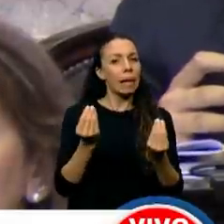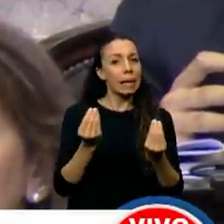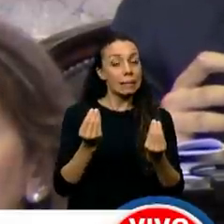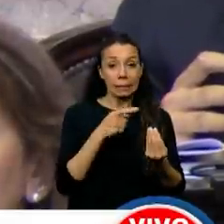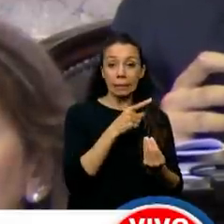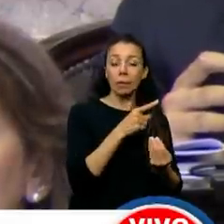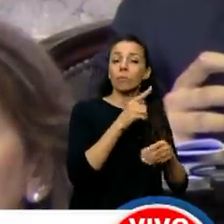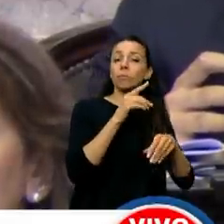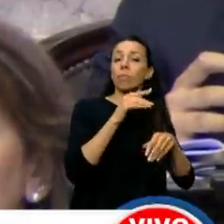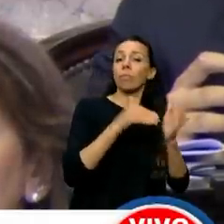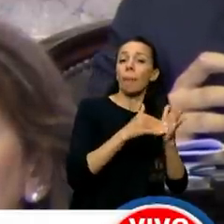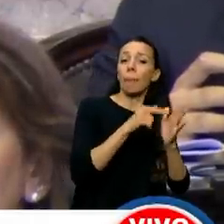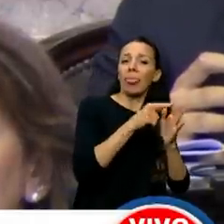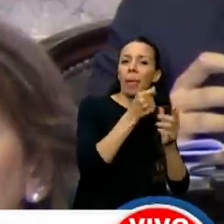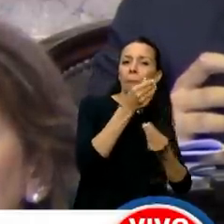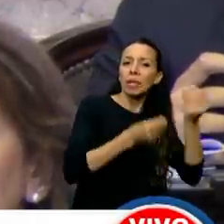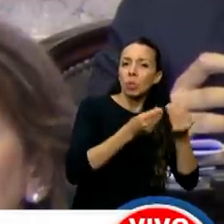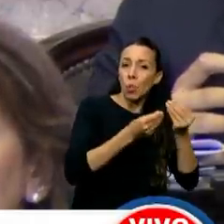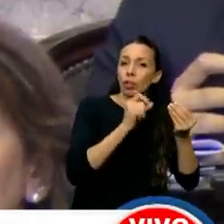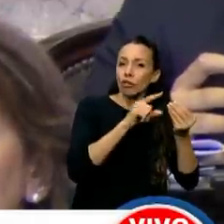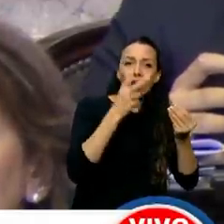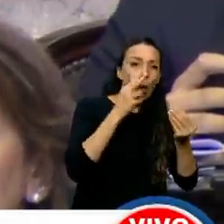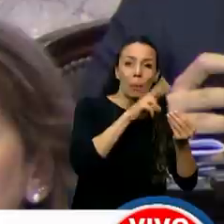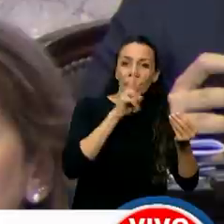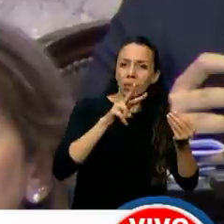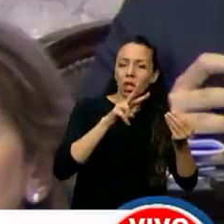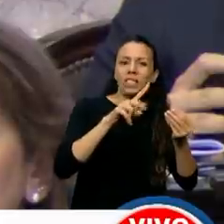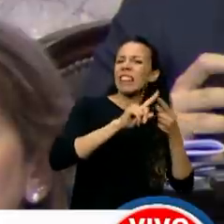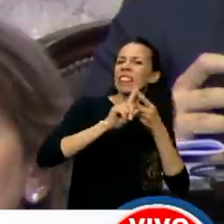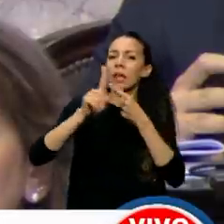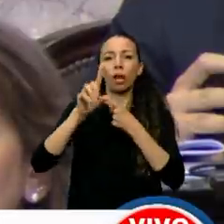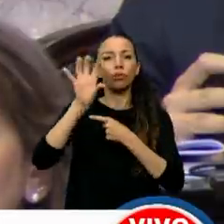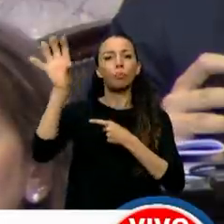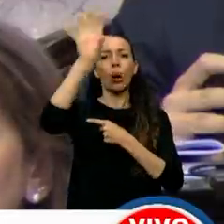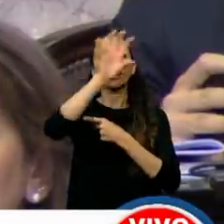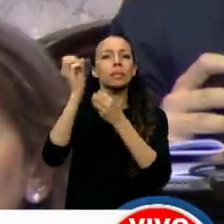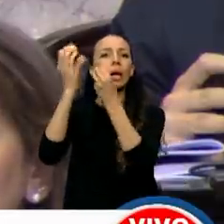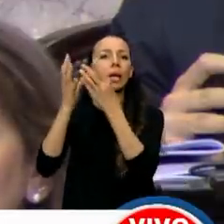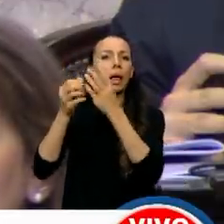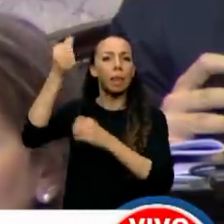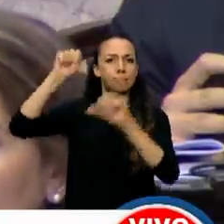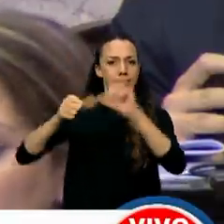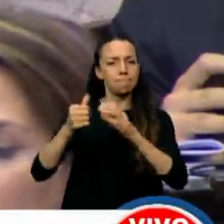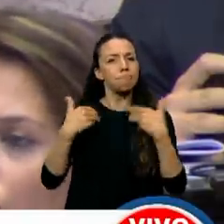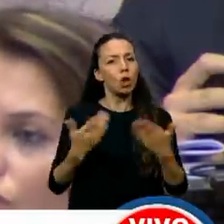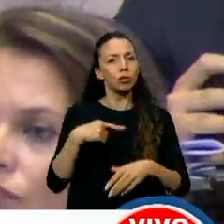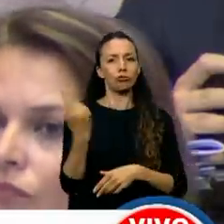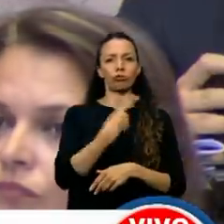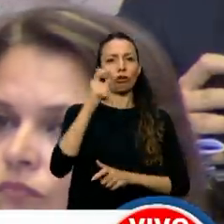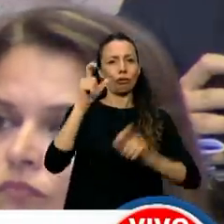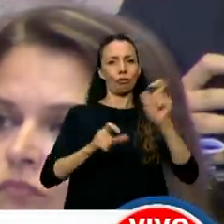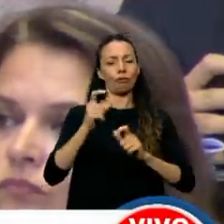un impacto directo en las provincias por eso el pronunciamiento de los y las gobernadoras de en el día de hoy